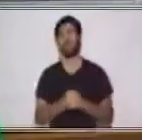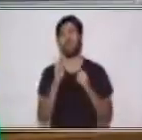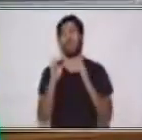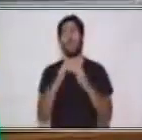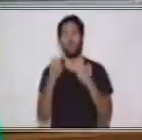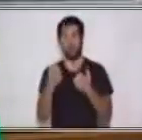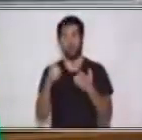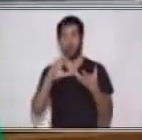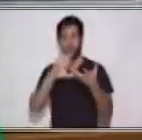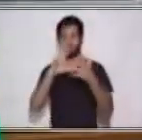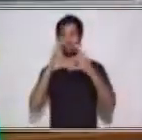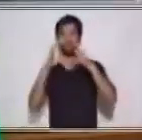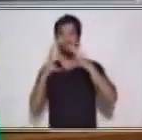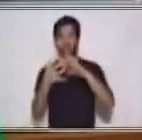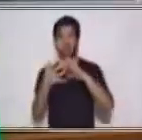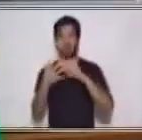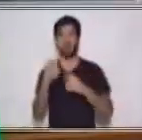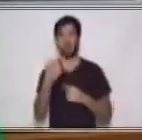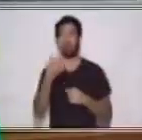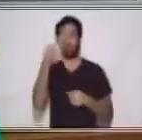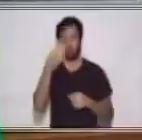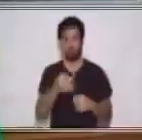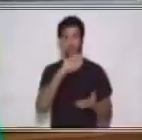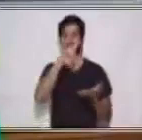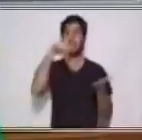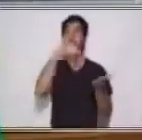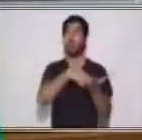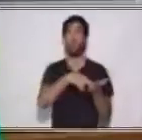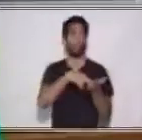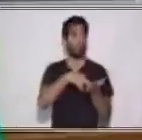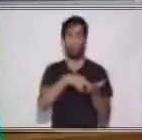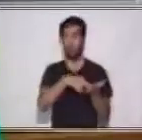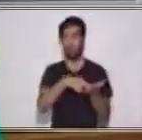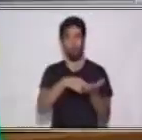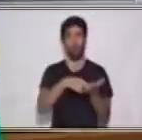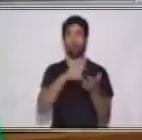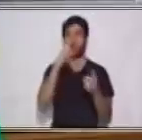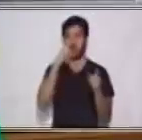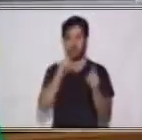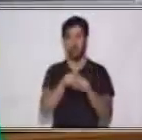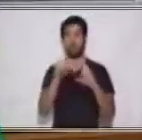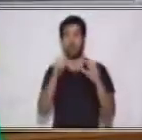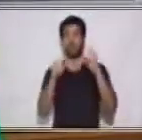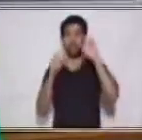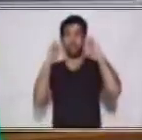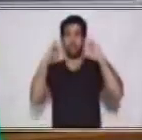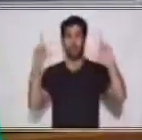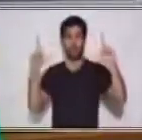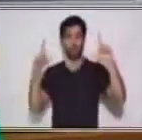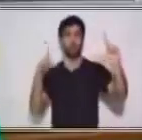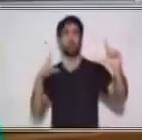decir, esférica, y que no era el centro del universo, sino que giraba alrededor del Sol.